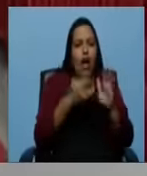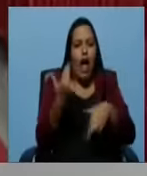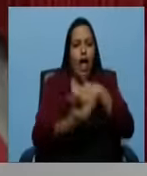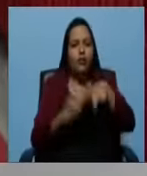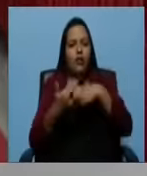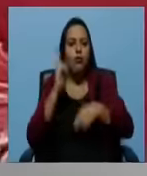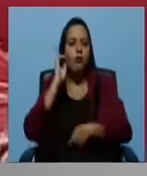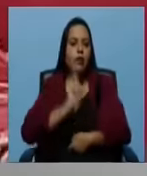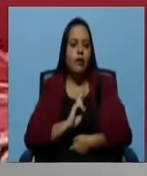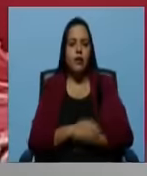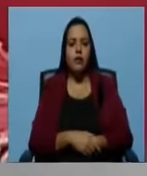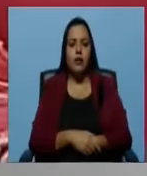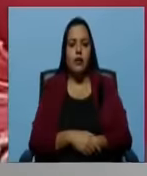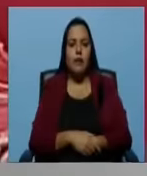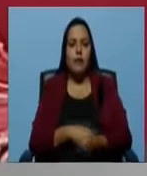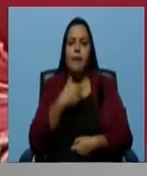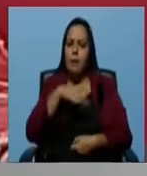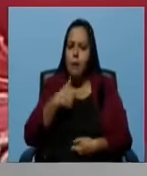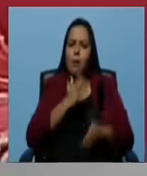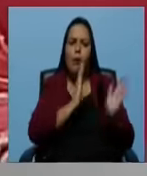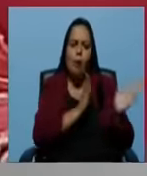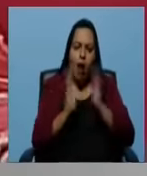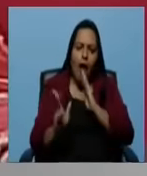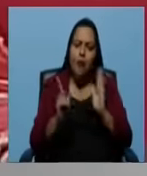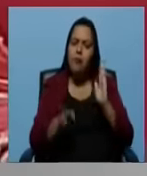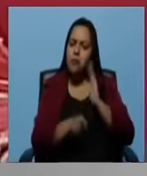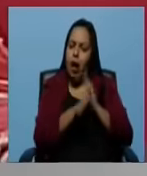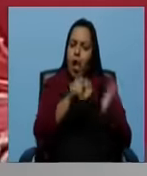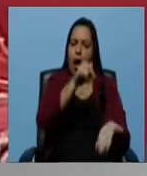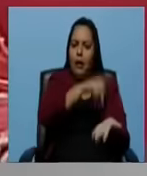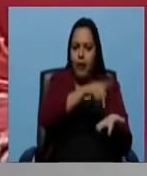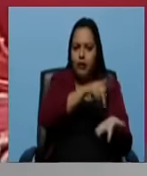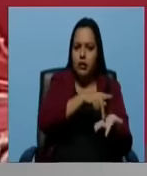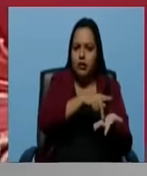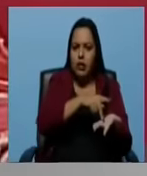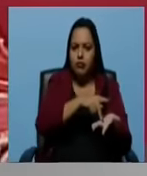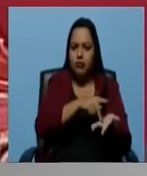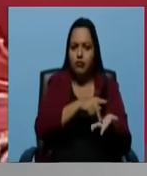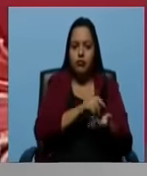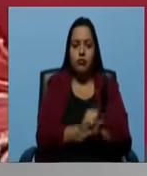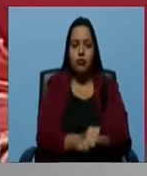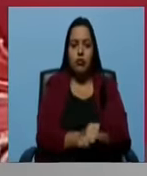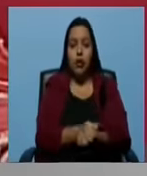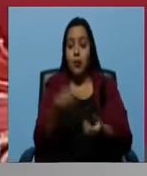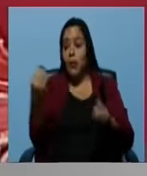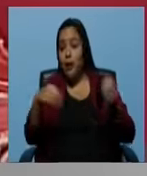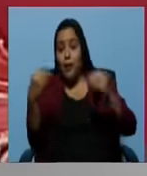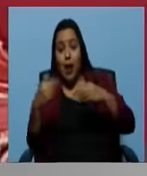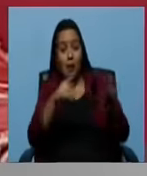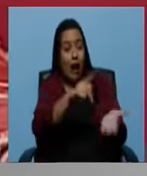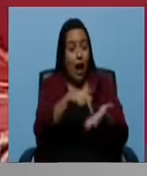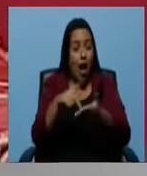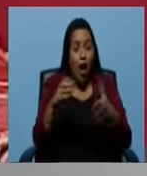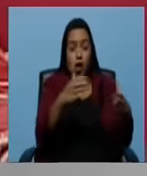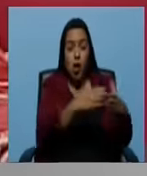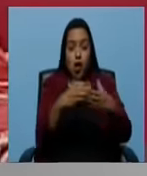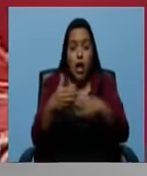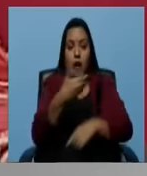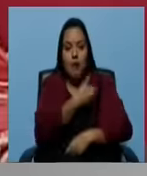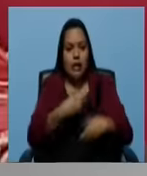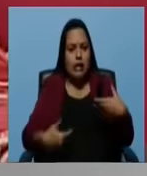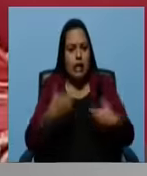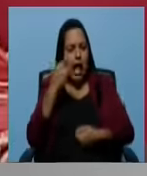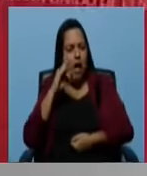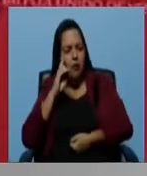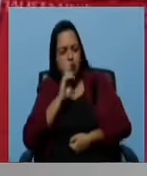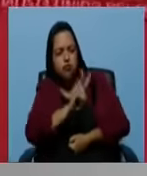Bolivariana. No, nos estamos preparando y vamos a participar. Hemos estado participando en todas las reuniones. El presidente ha estado supervisando